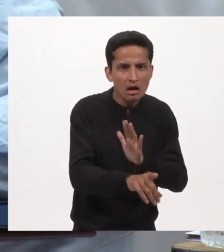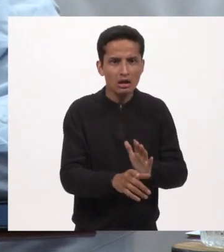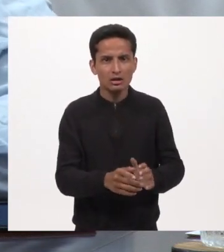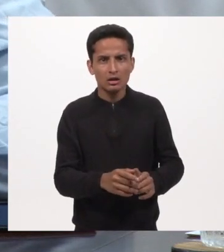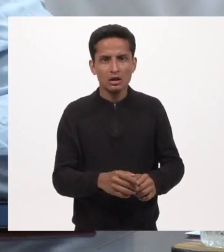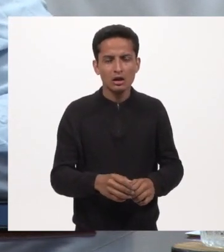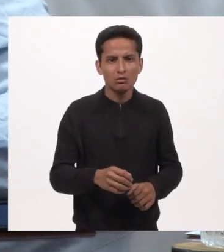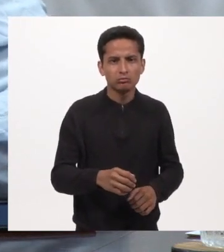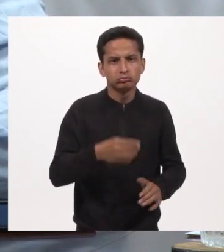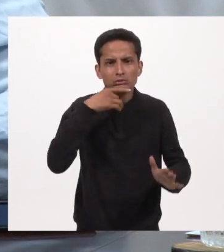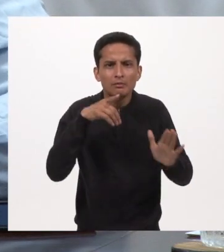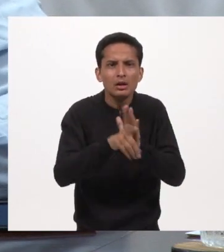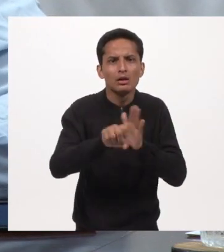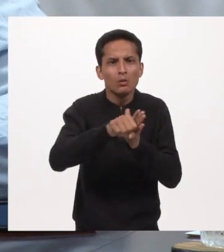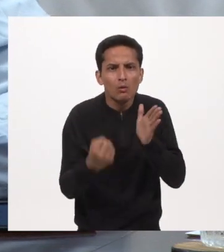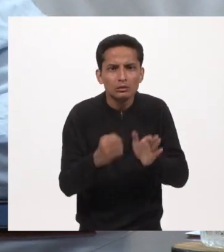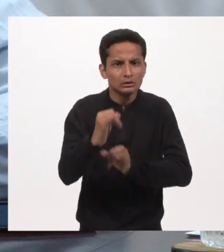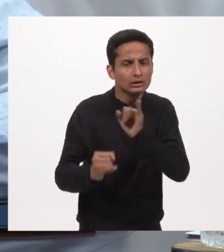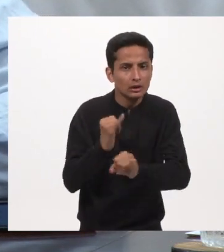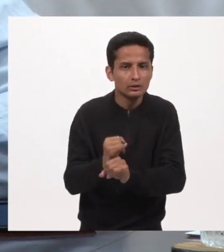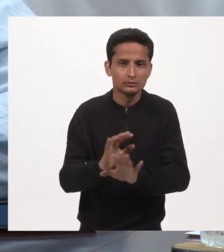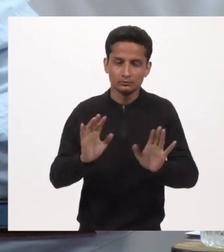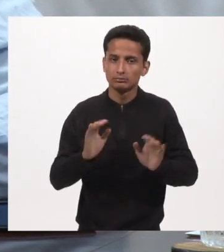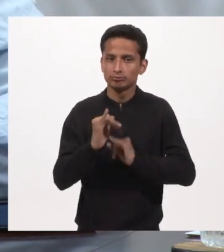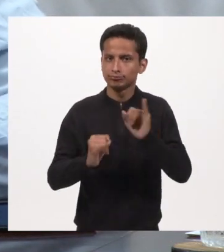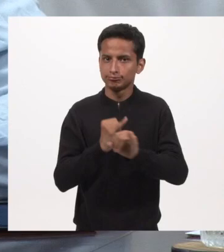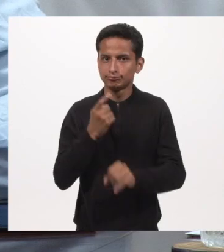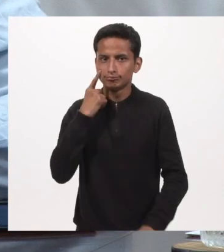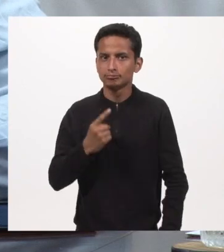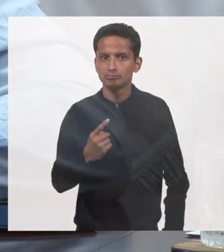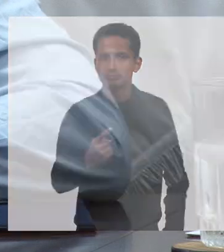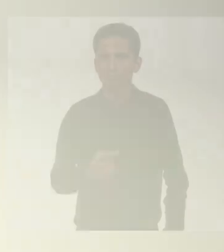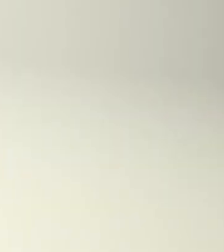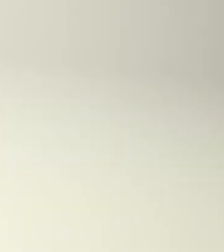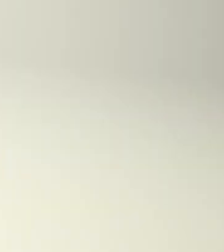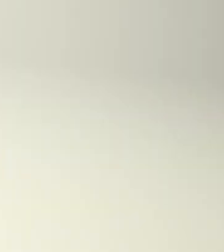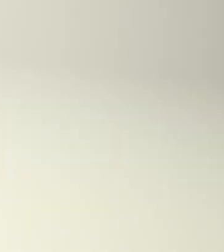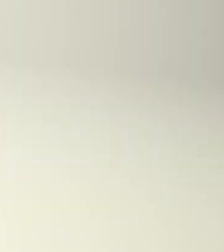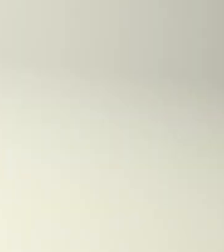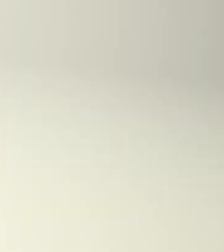juicios, irse a una corte internacional, bueno, en la corte internacional nos veremos.